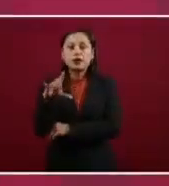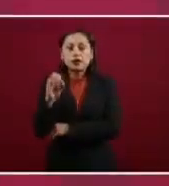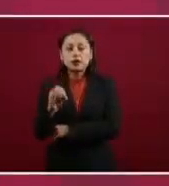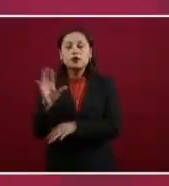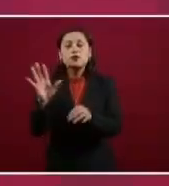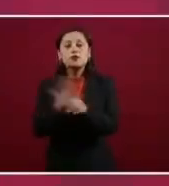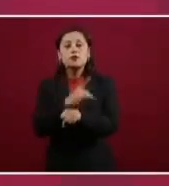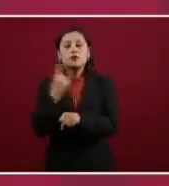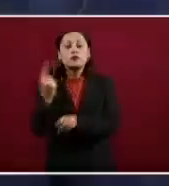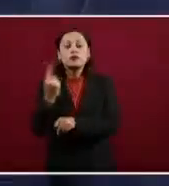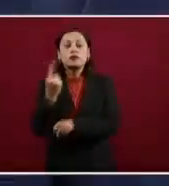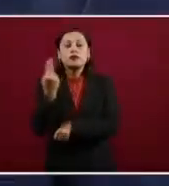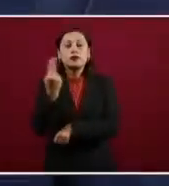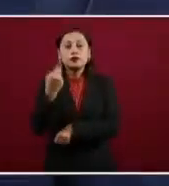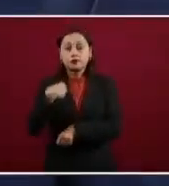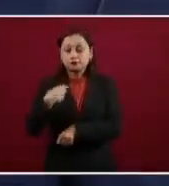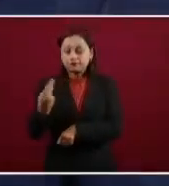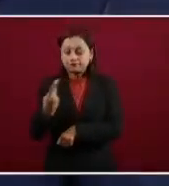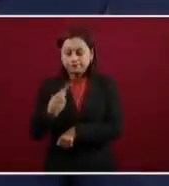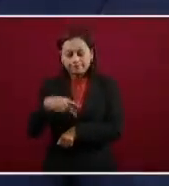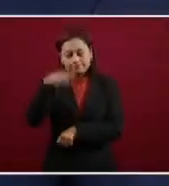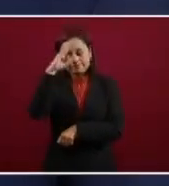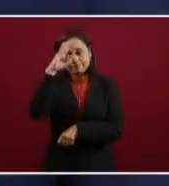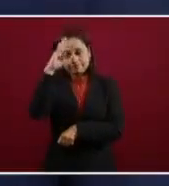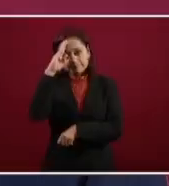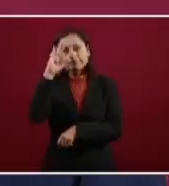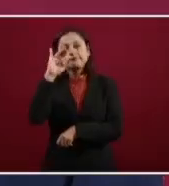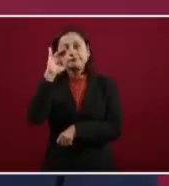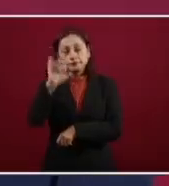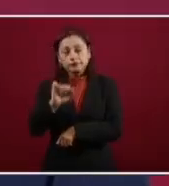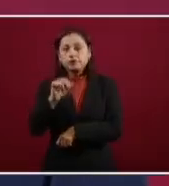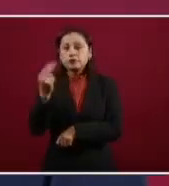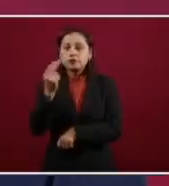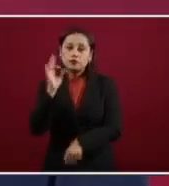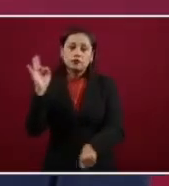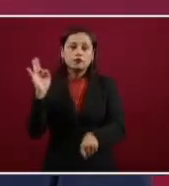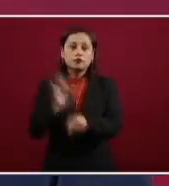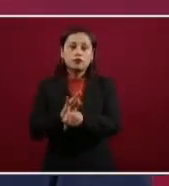proteger a los que quedaron en bolivia